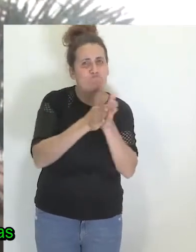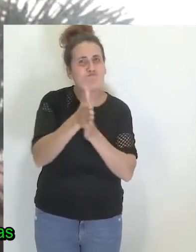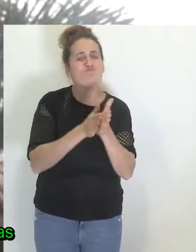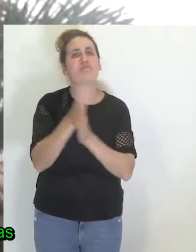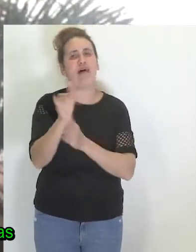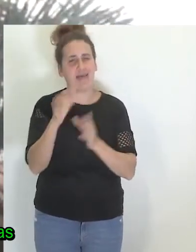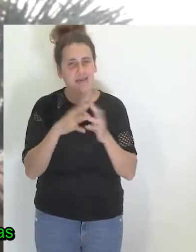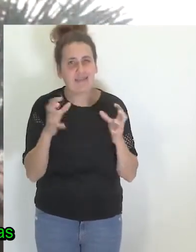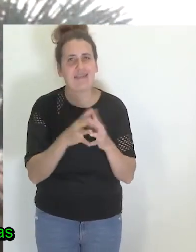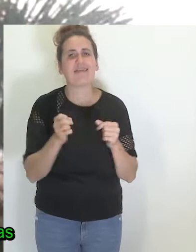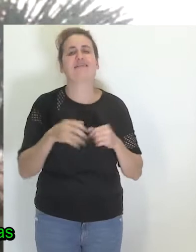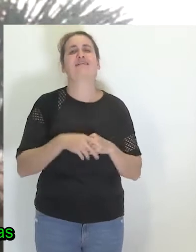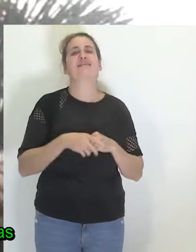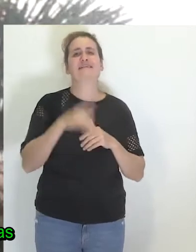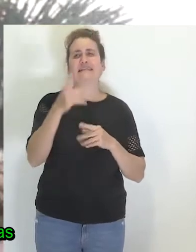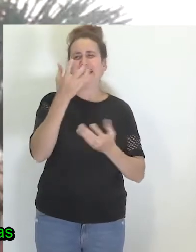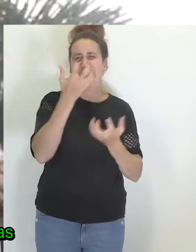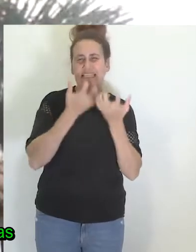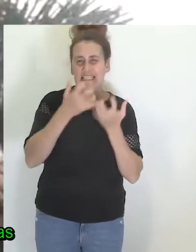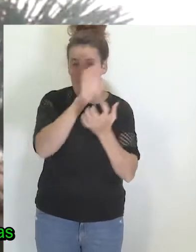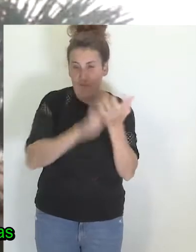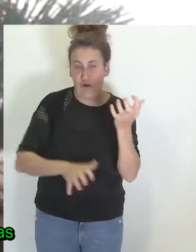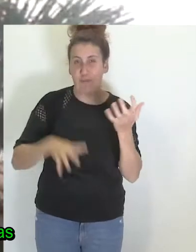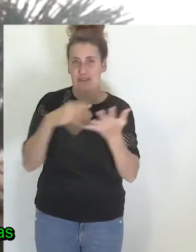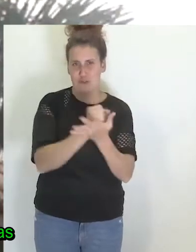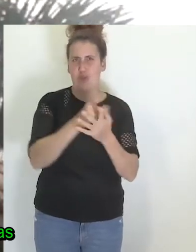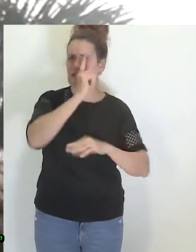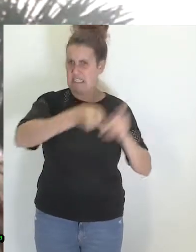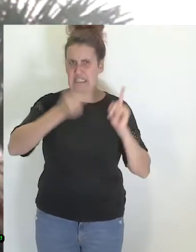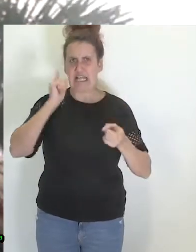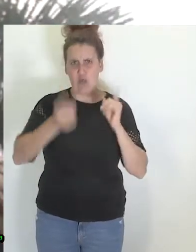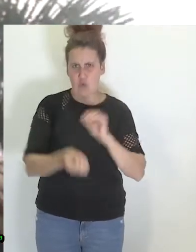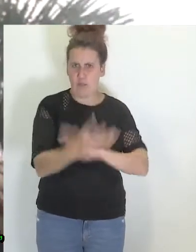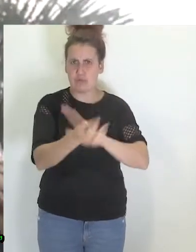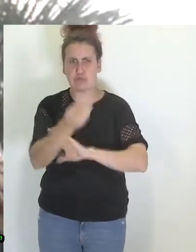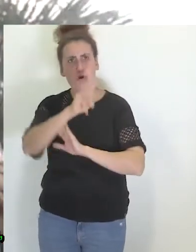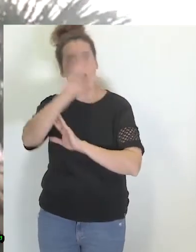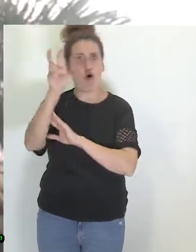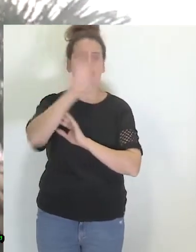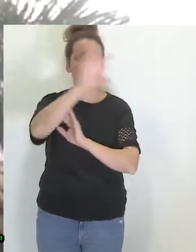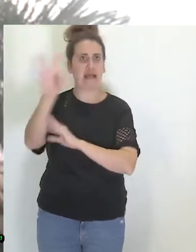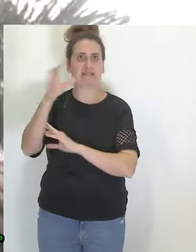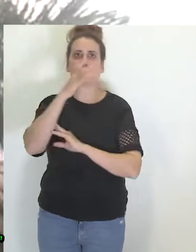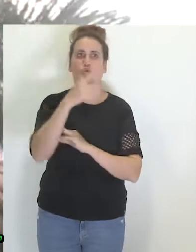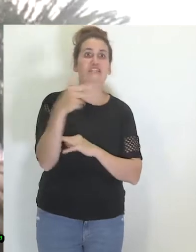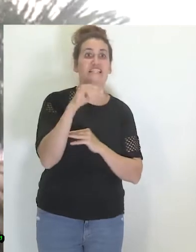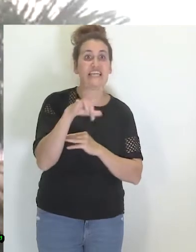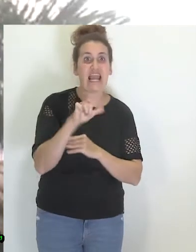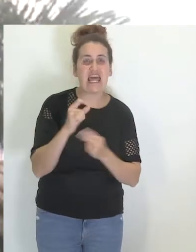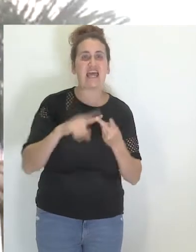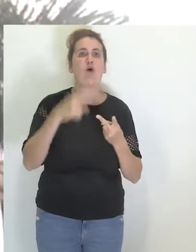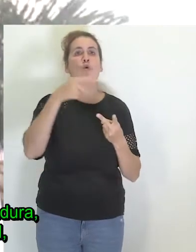motivados de todos estos informes que salieron en la dictadura de otros países como de Chile,